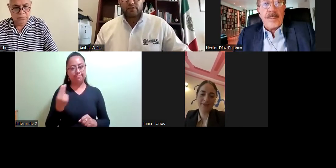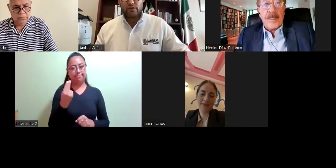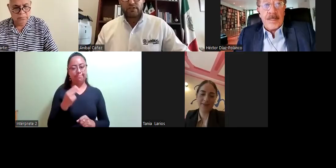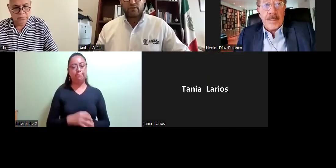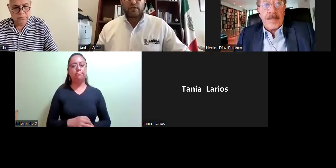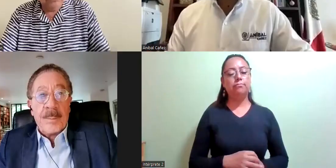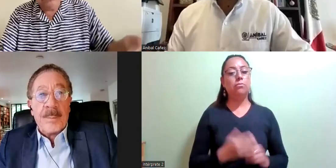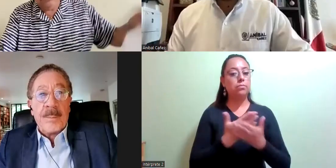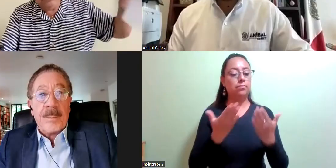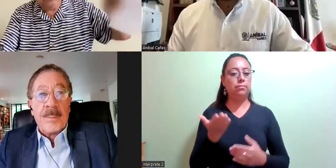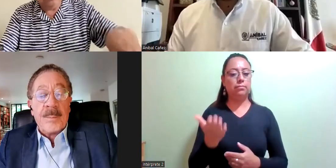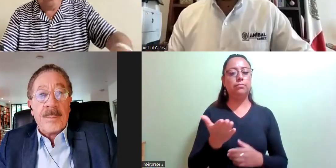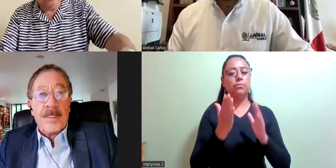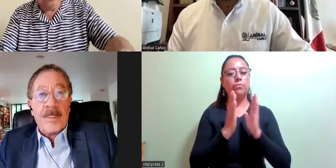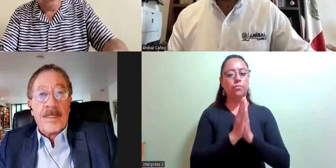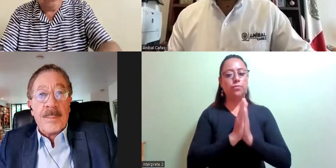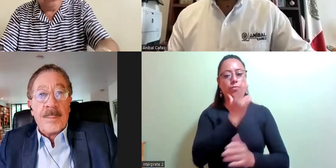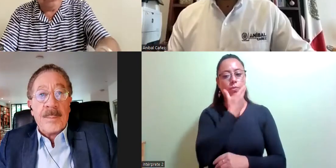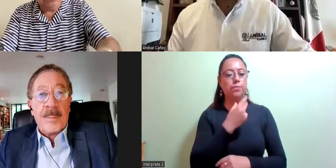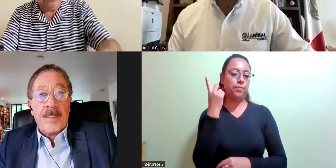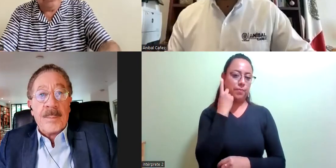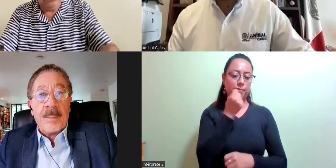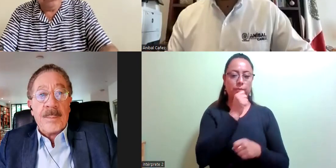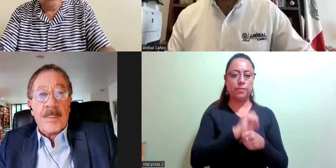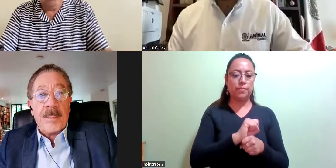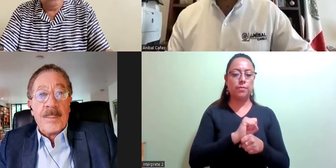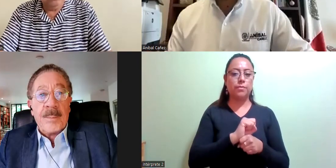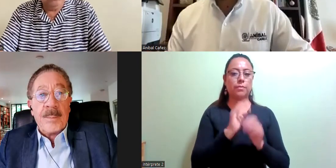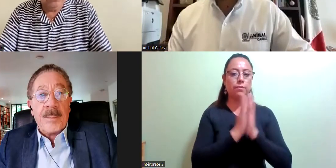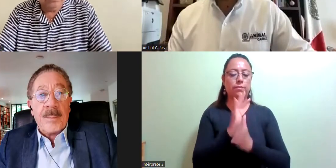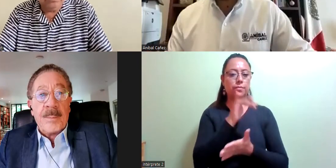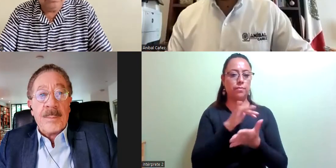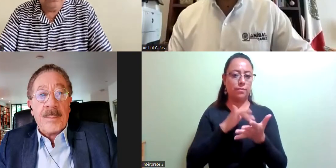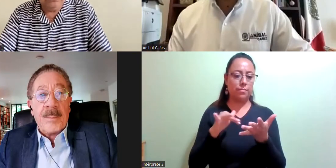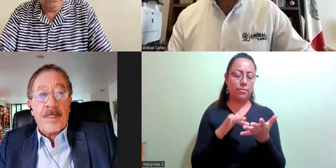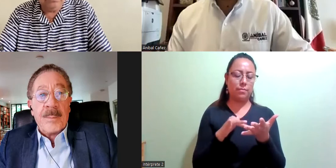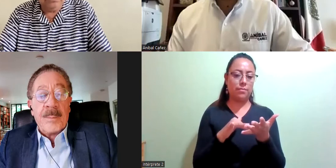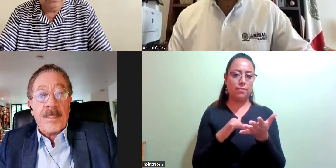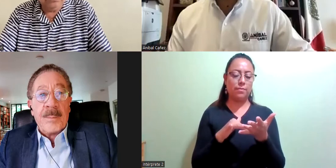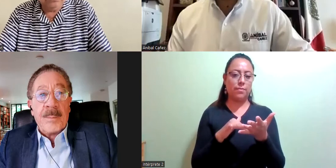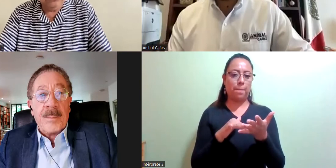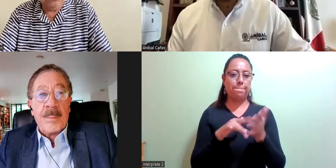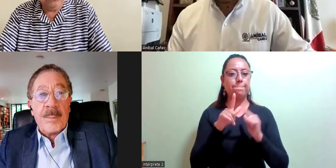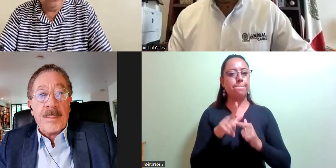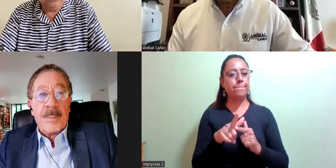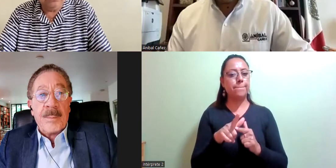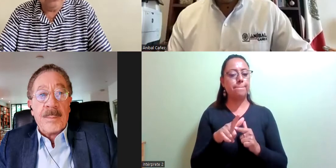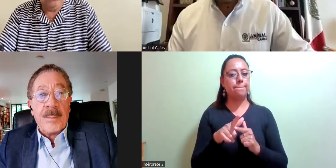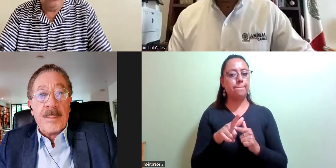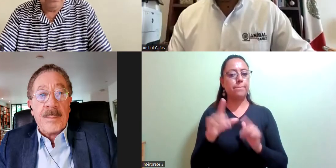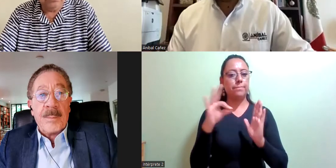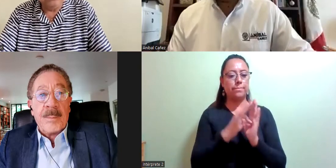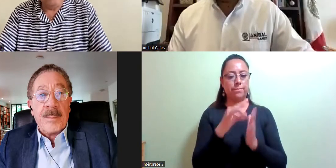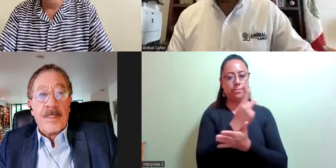Le solicito al diputado secretario proceda a dar lectura al siguiente punto del orden del